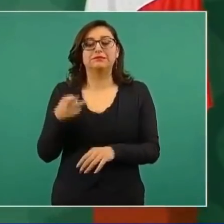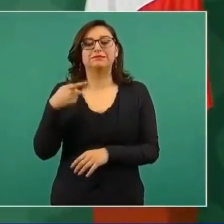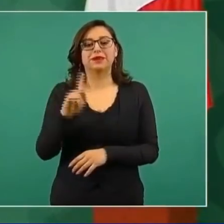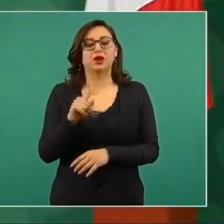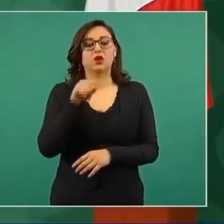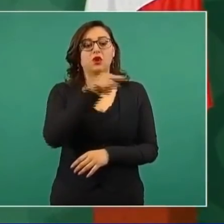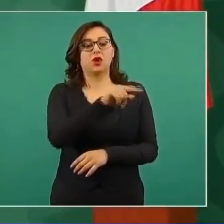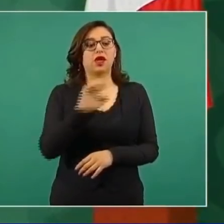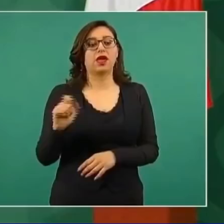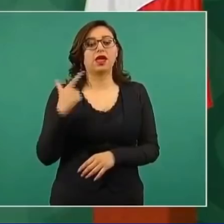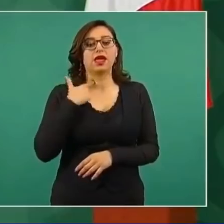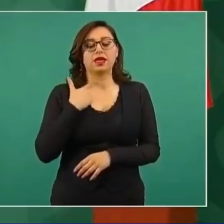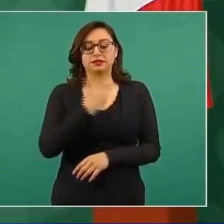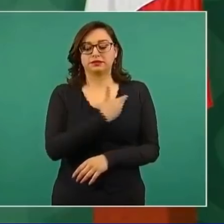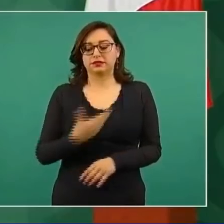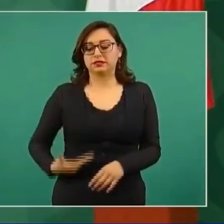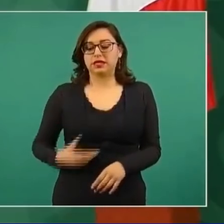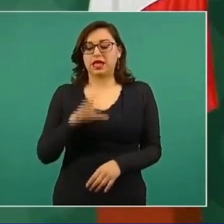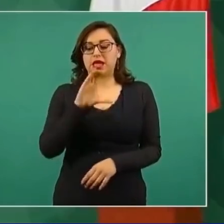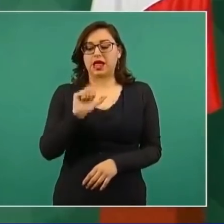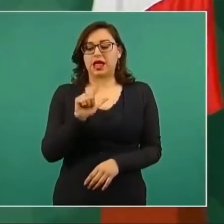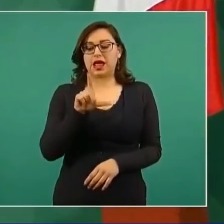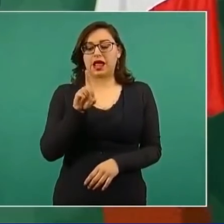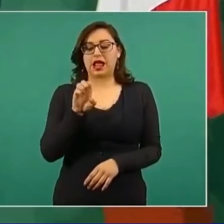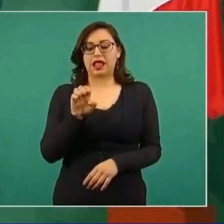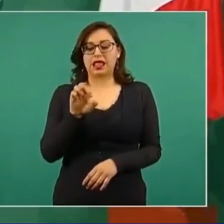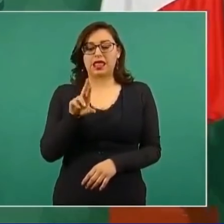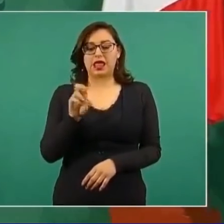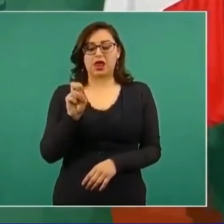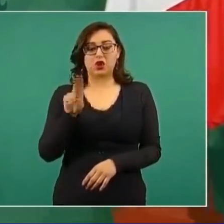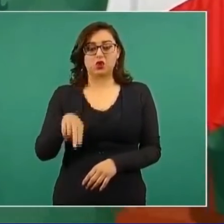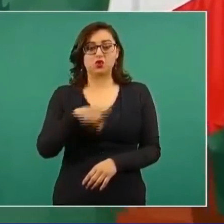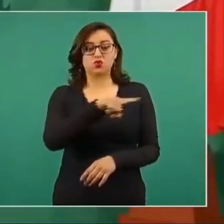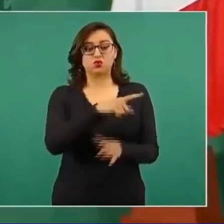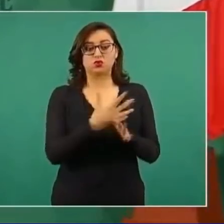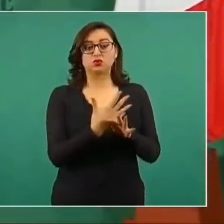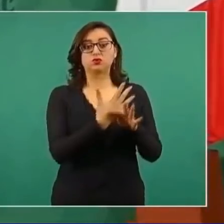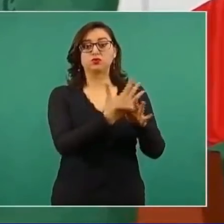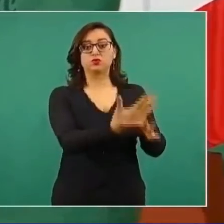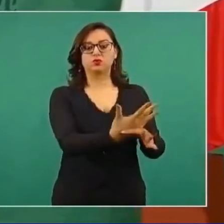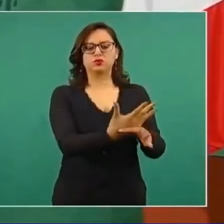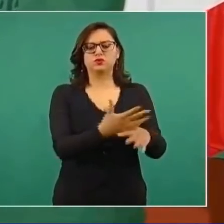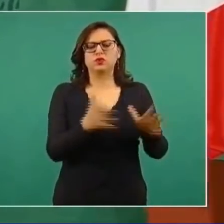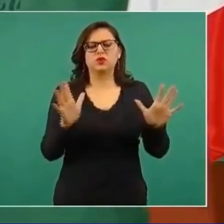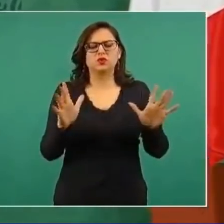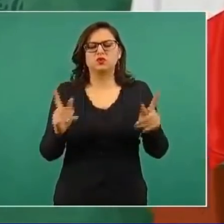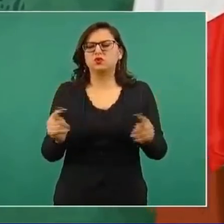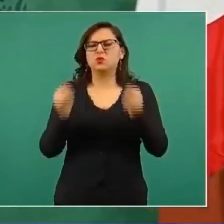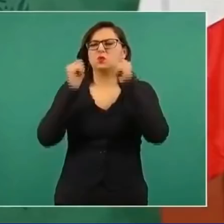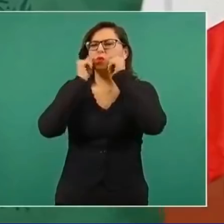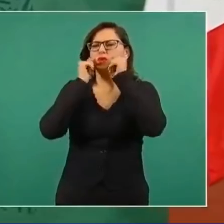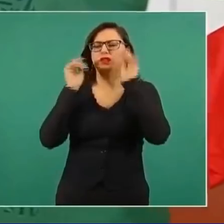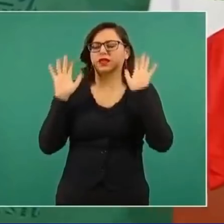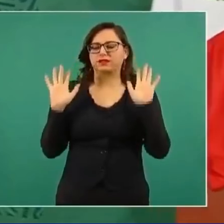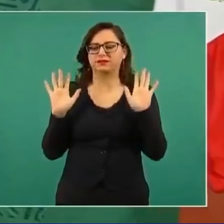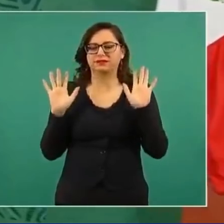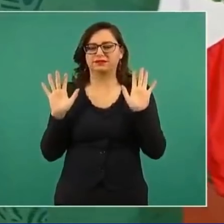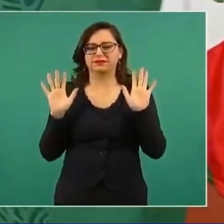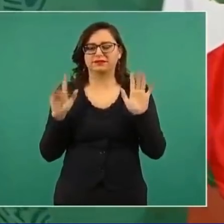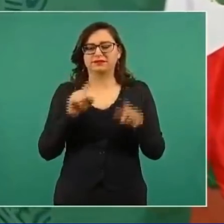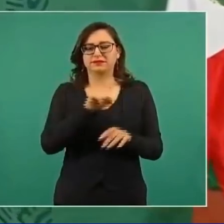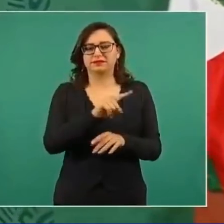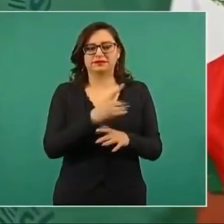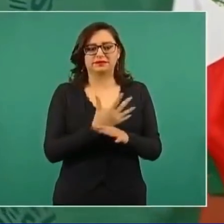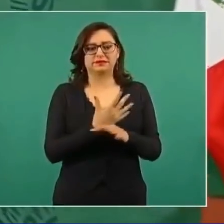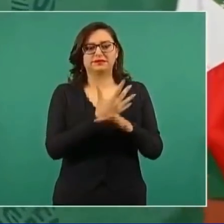Calderón, como comentamos aquí, un poco así como el haya sido como haya sido, dice,